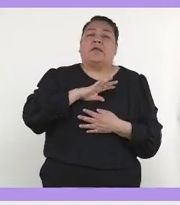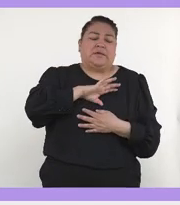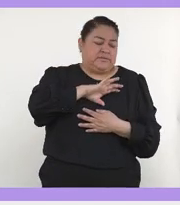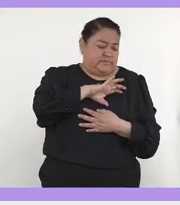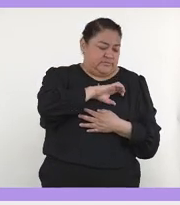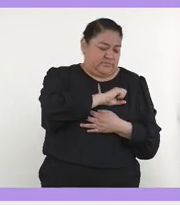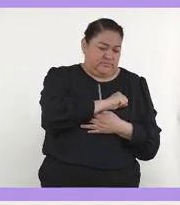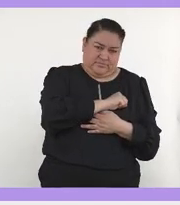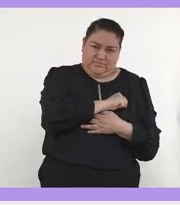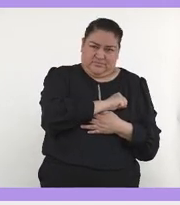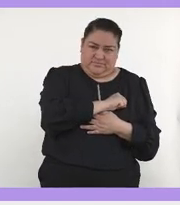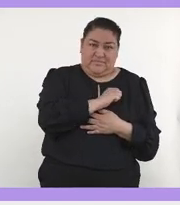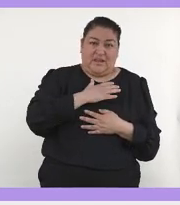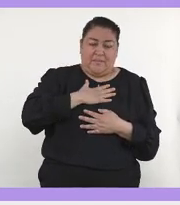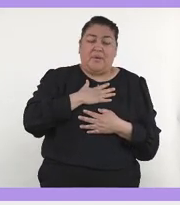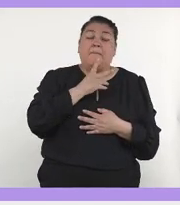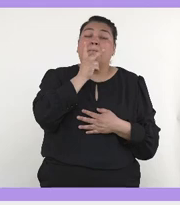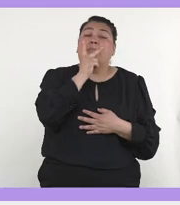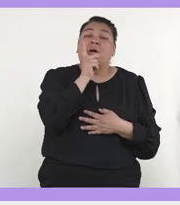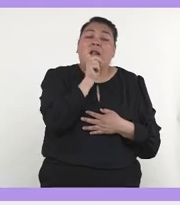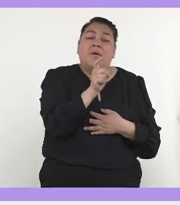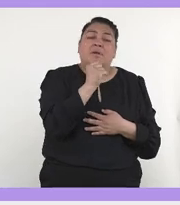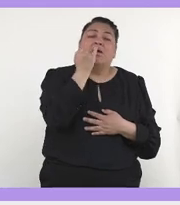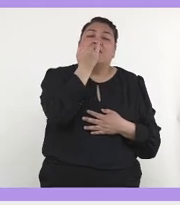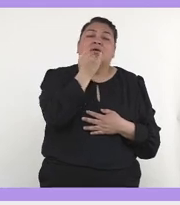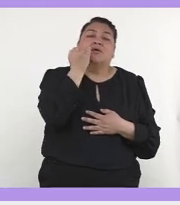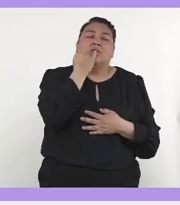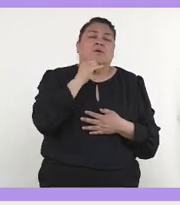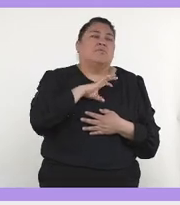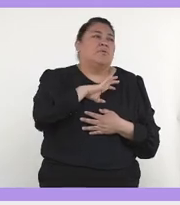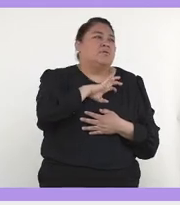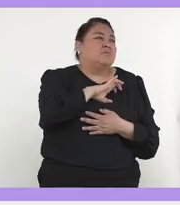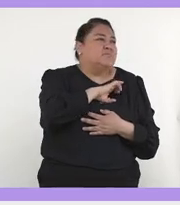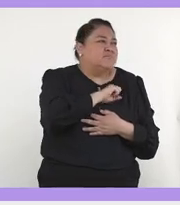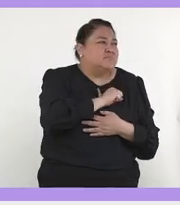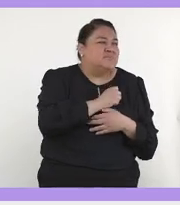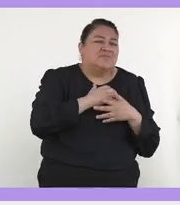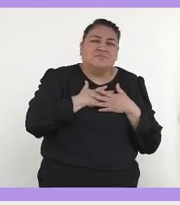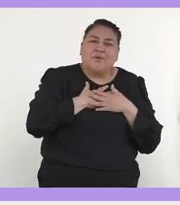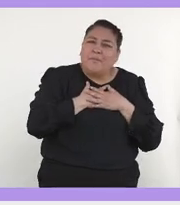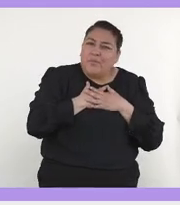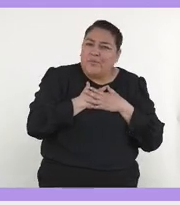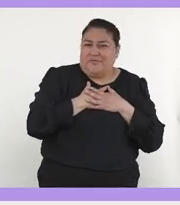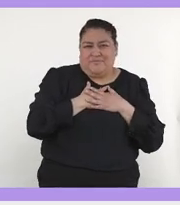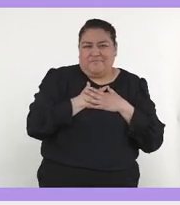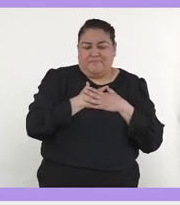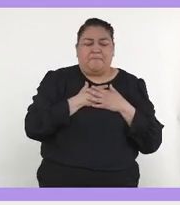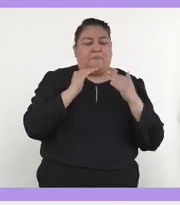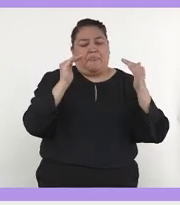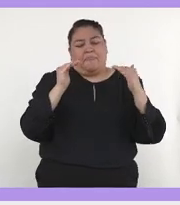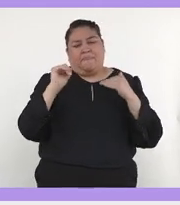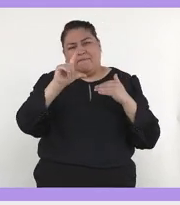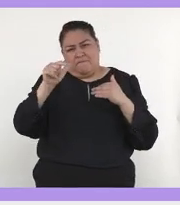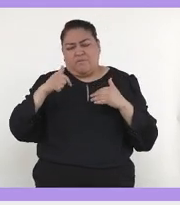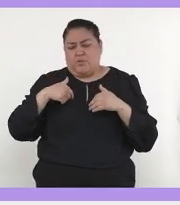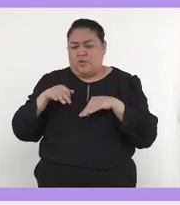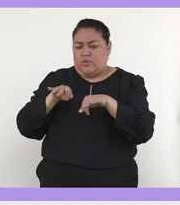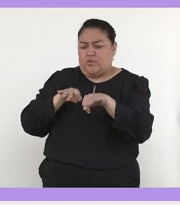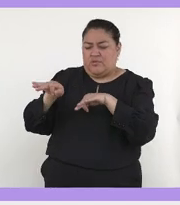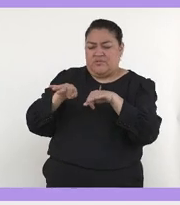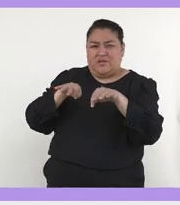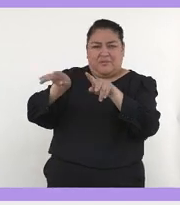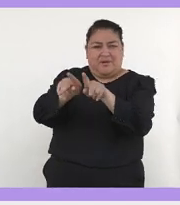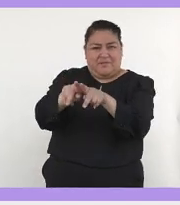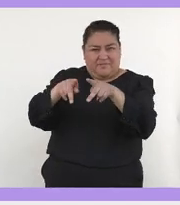grande la vida son las las palabras la lengua Eso es así como ya lo que descubrí que era mi pasión más grande y en algún momento de la vida trabajé en un